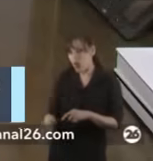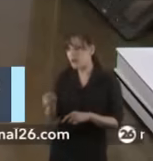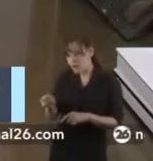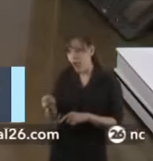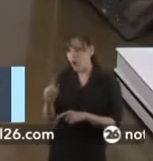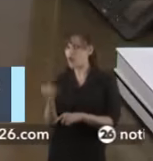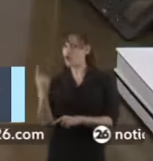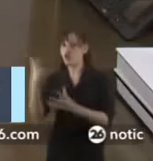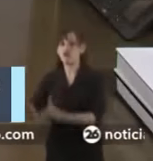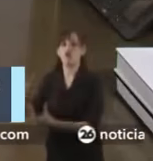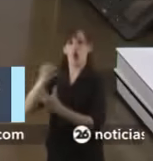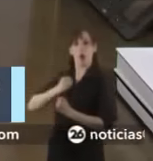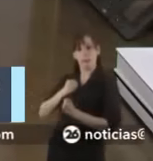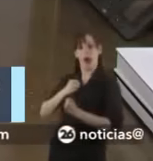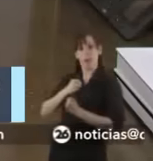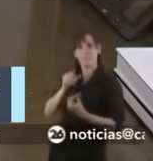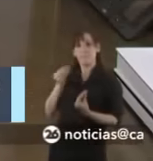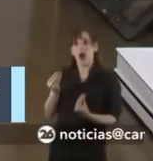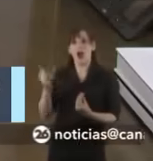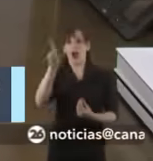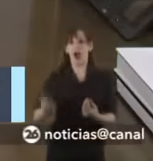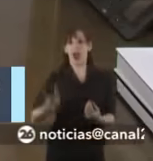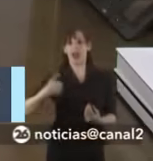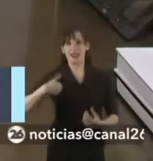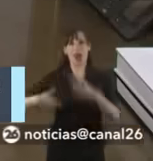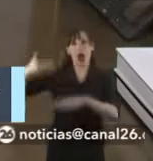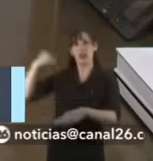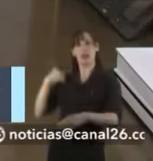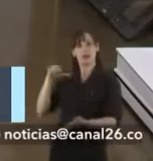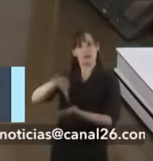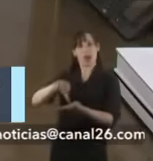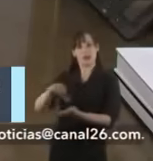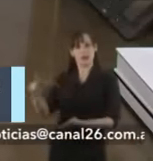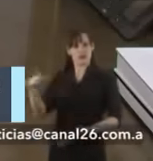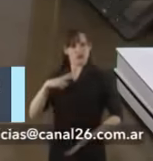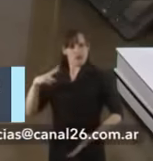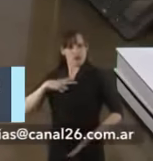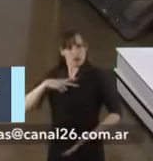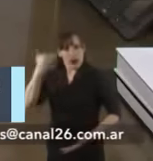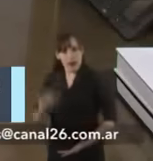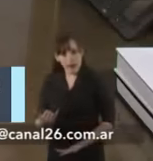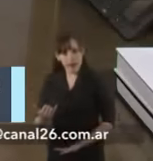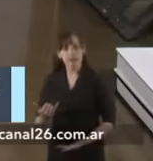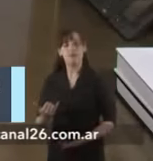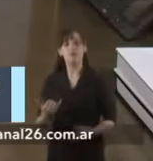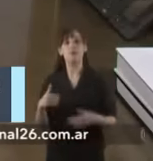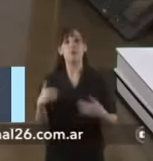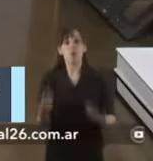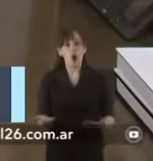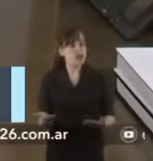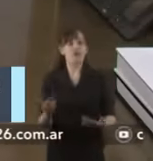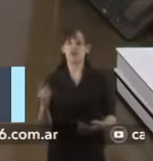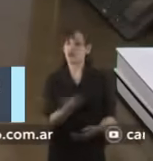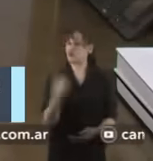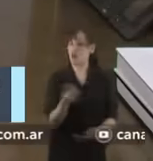principios del siglo XX hizo de la Argentina el país más rico del mundo esta ley brinda el ejecutivo las facultades necesarias para